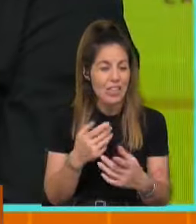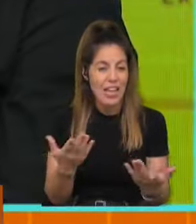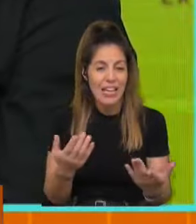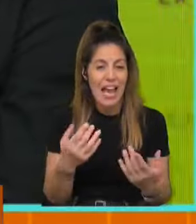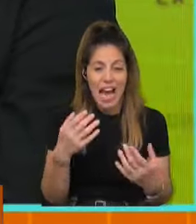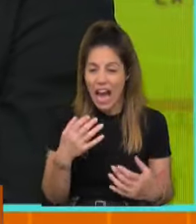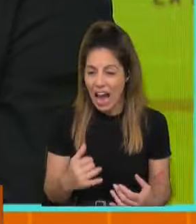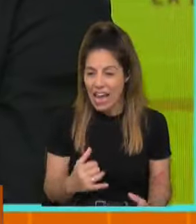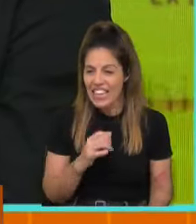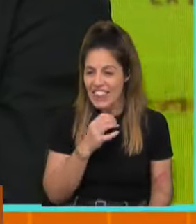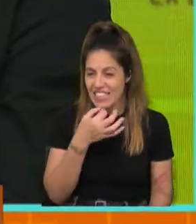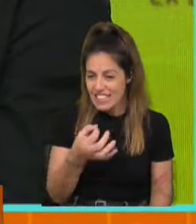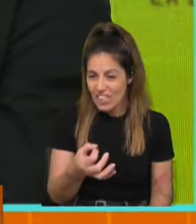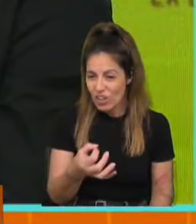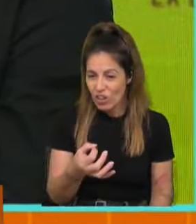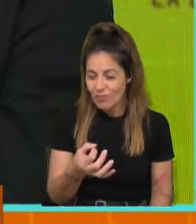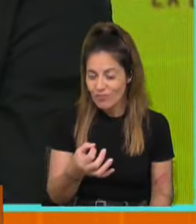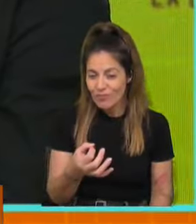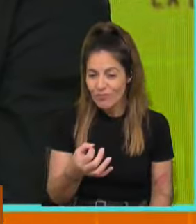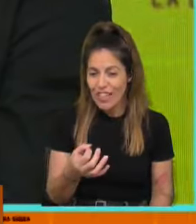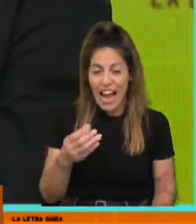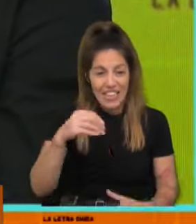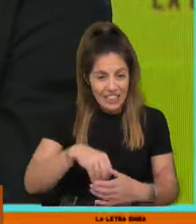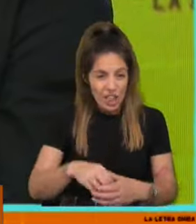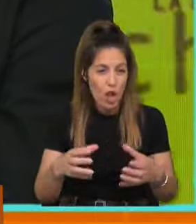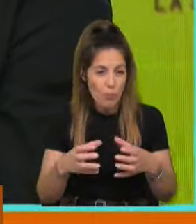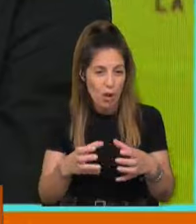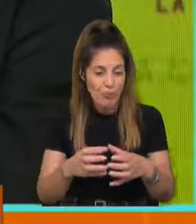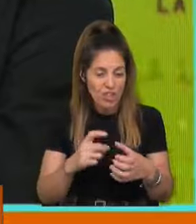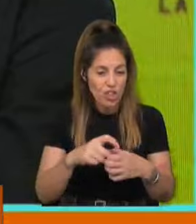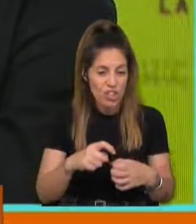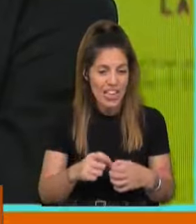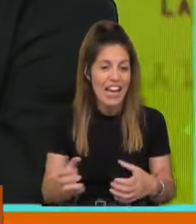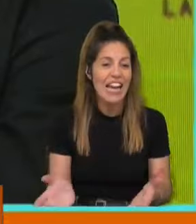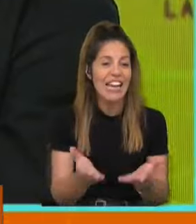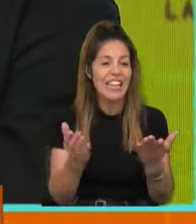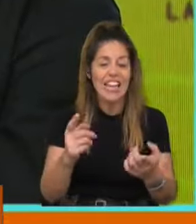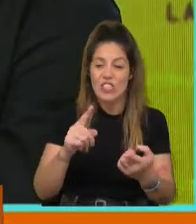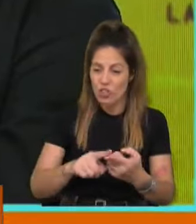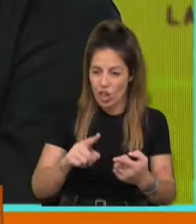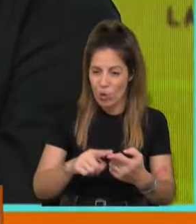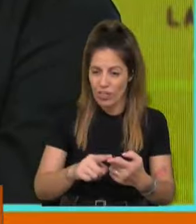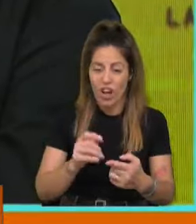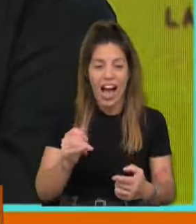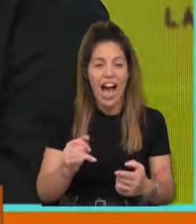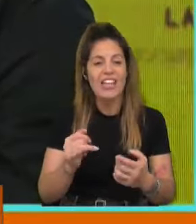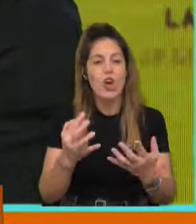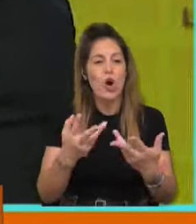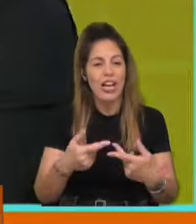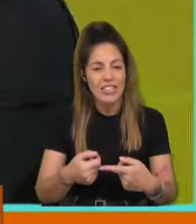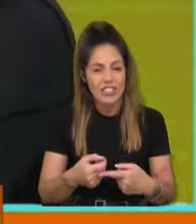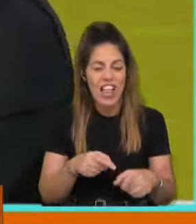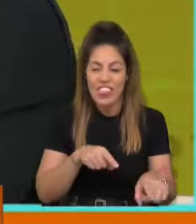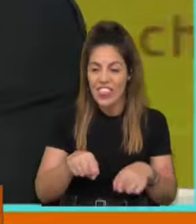asumir que costó mucho al interior del movimiento sindical generar esos consensos y hay organizaciones